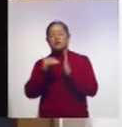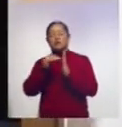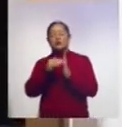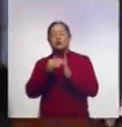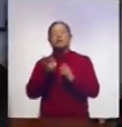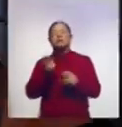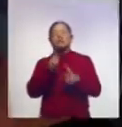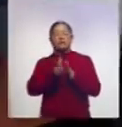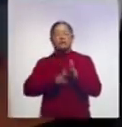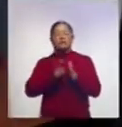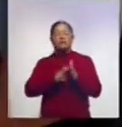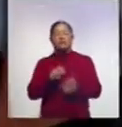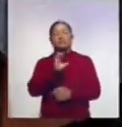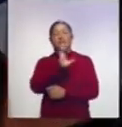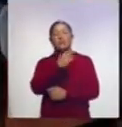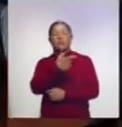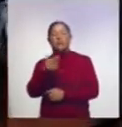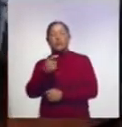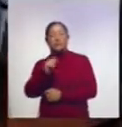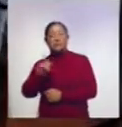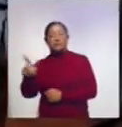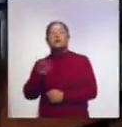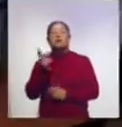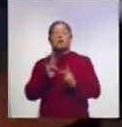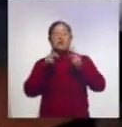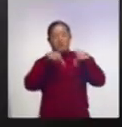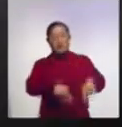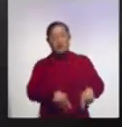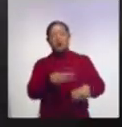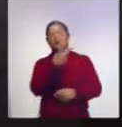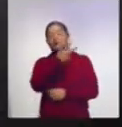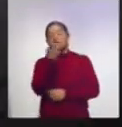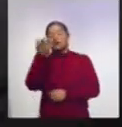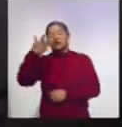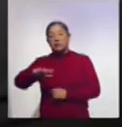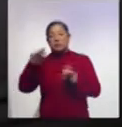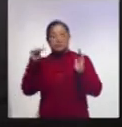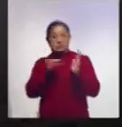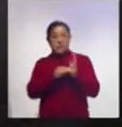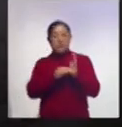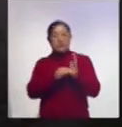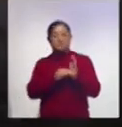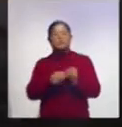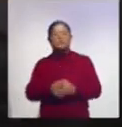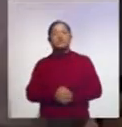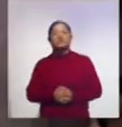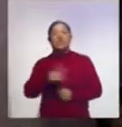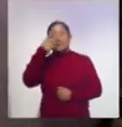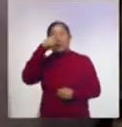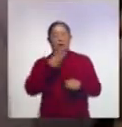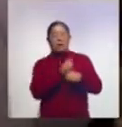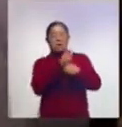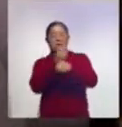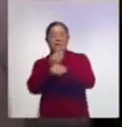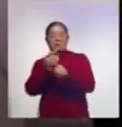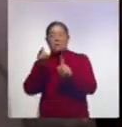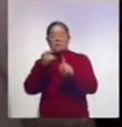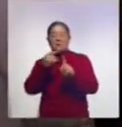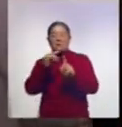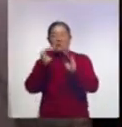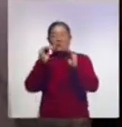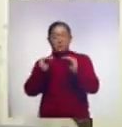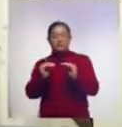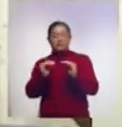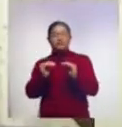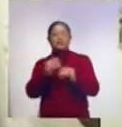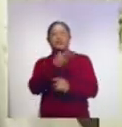Cuapiaxtla se destinarán recursos en el Panteón Municipal por 210 mil pesos y para la restauración del Portal Chico 460